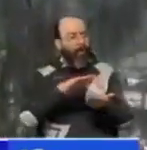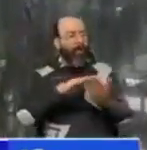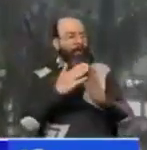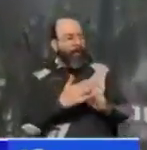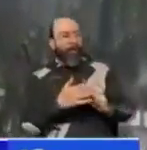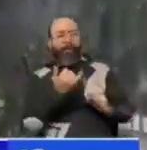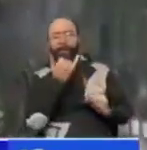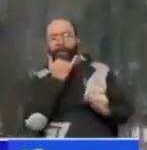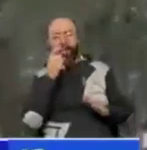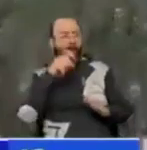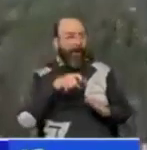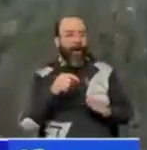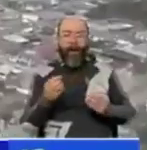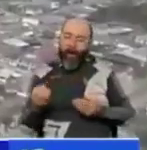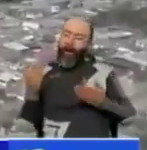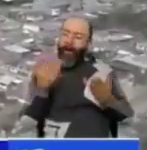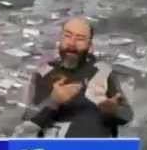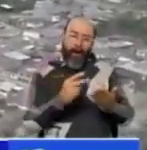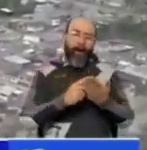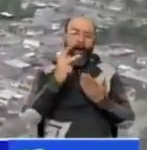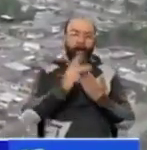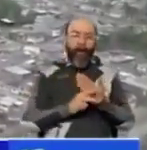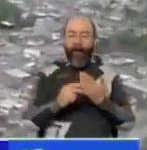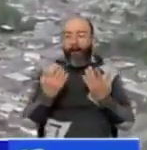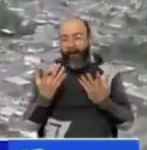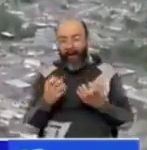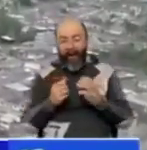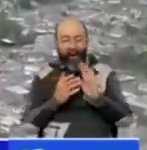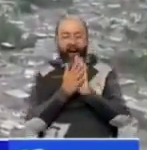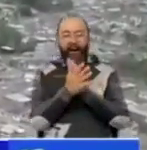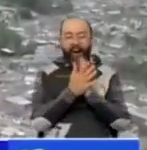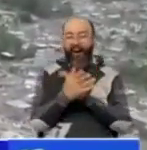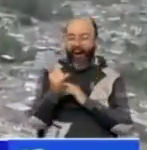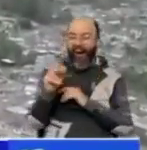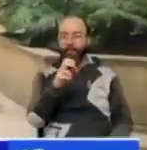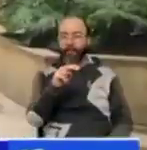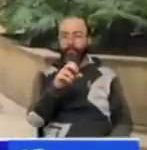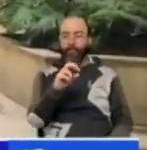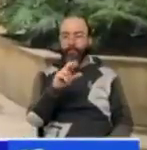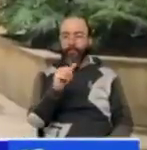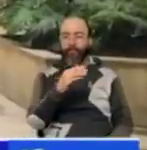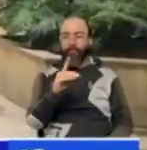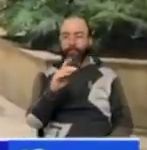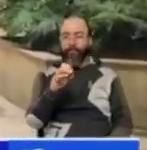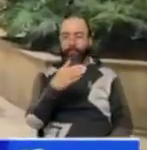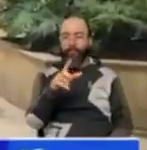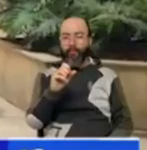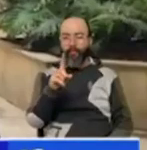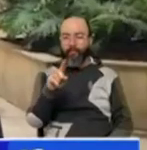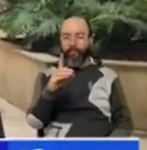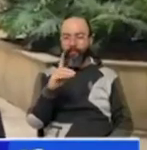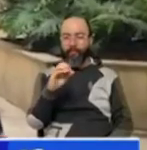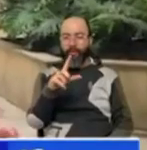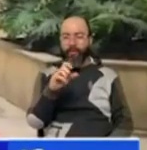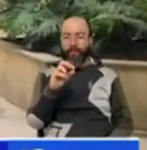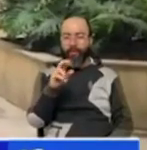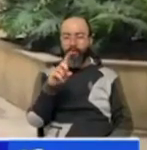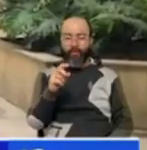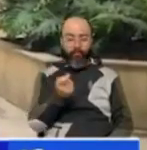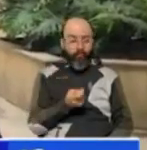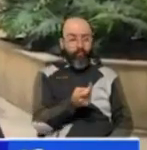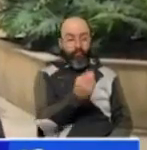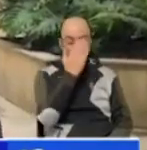el fin de crear proyectos que serán socializados este viernes en la visita presidencial. Haremos un ejercicio para